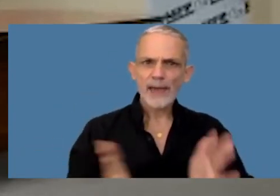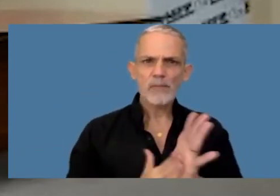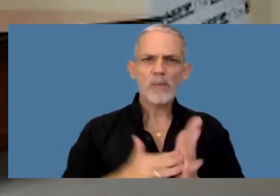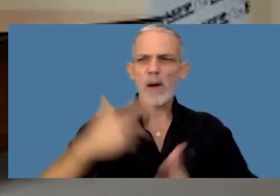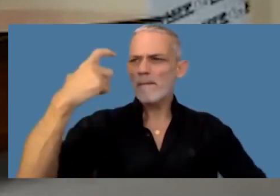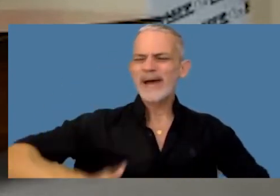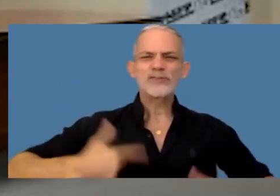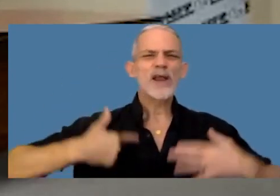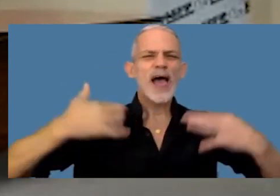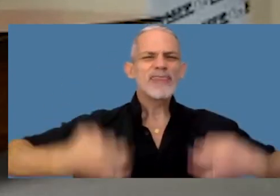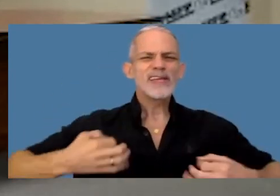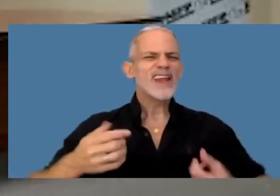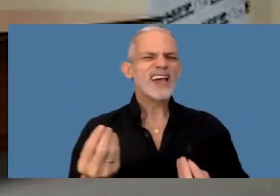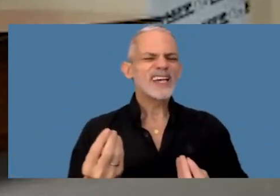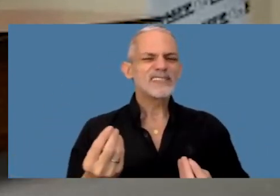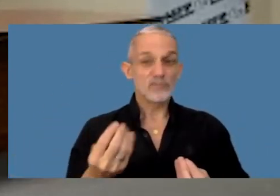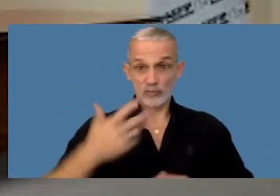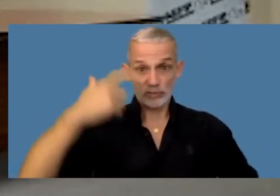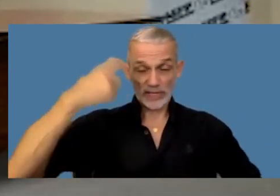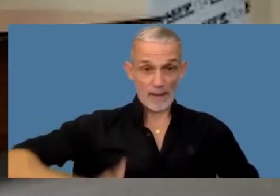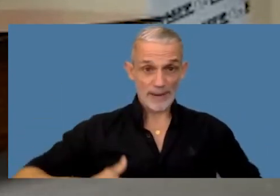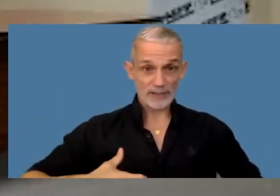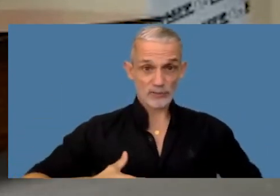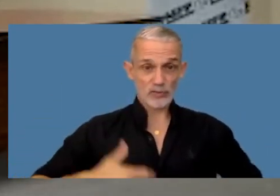digna? Persona que tiene